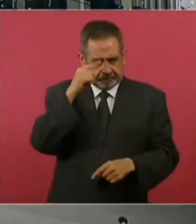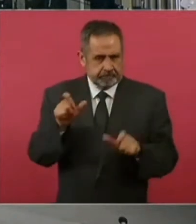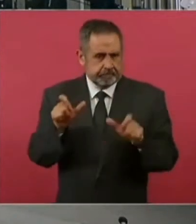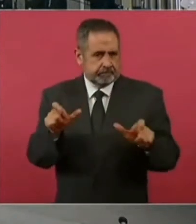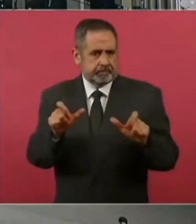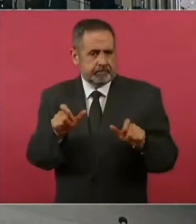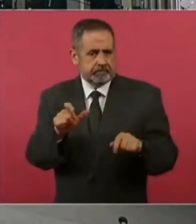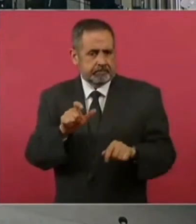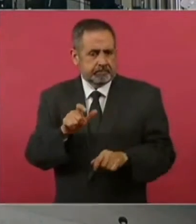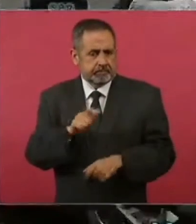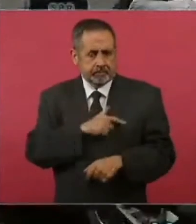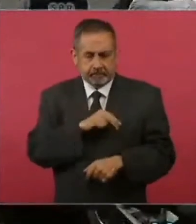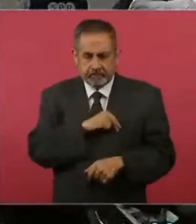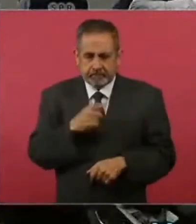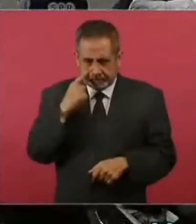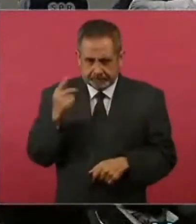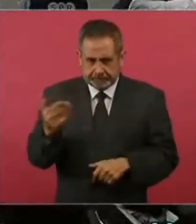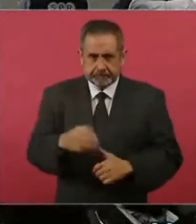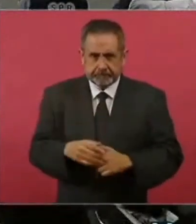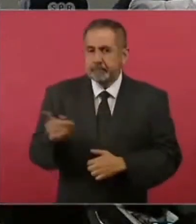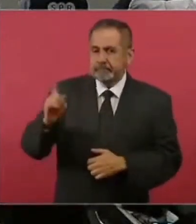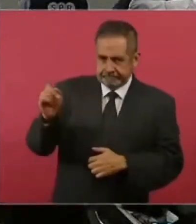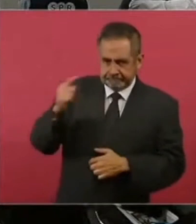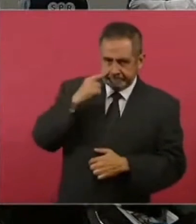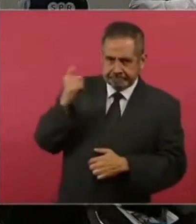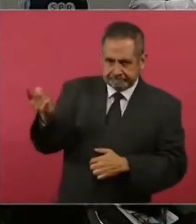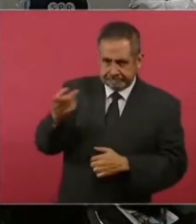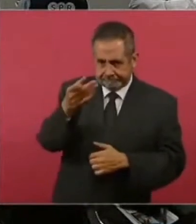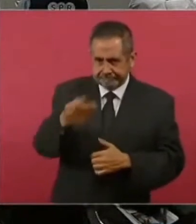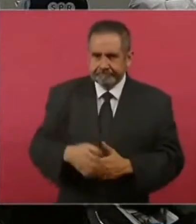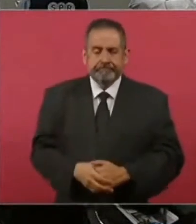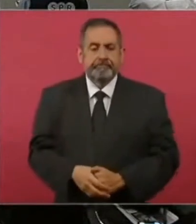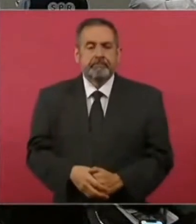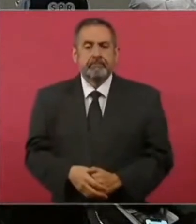en Jalisco. Mire.